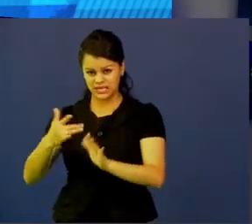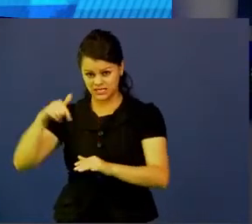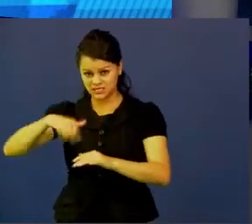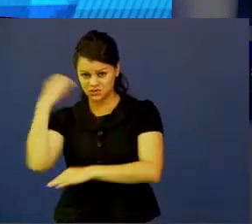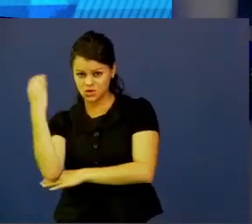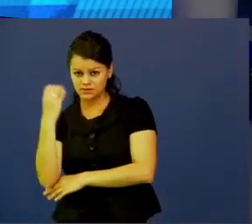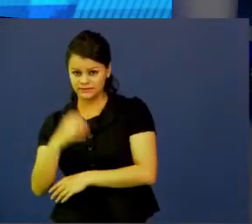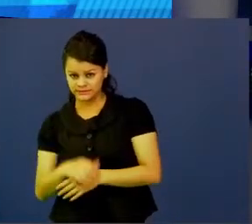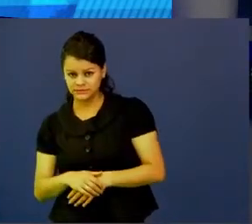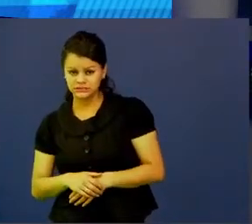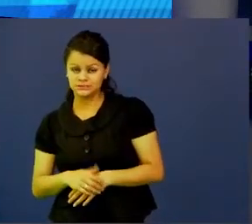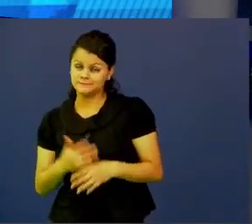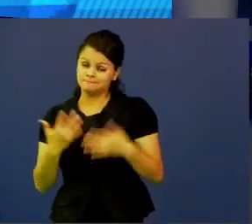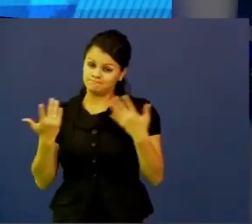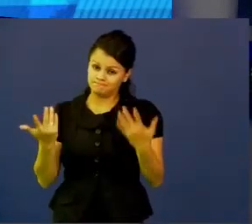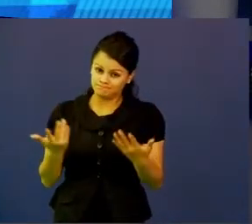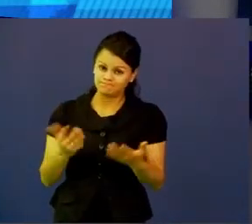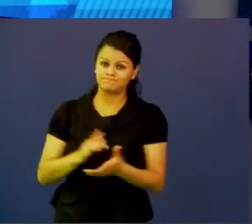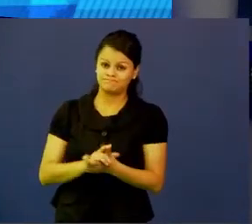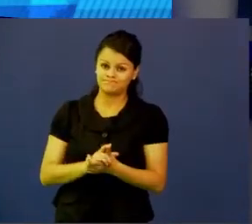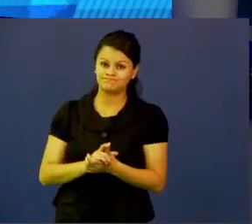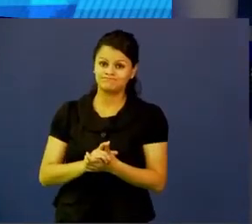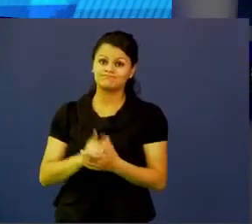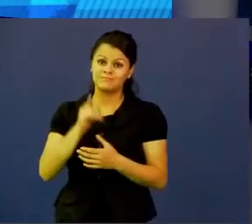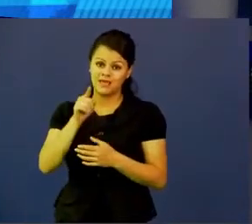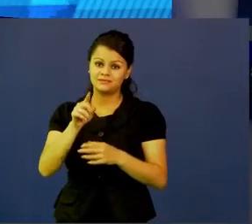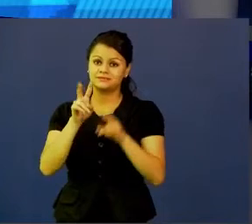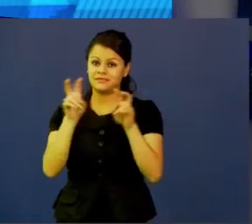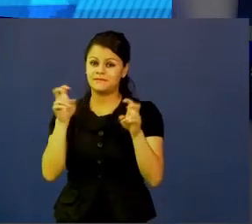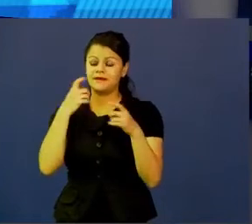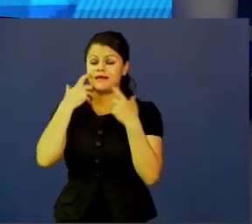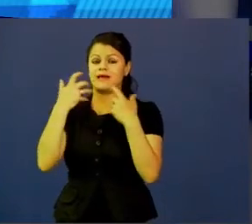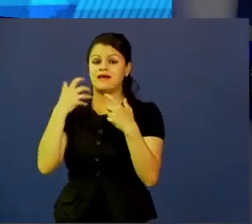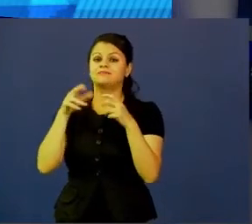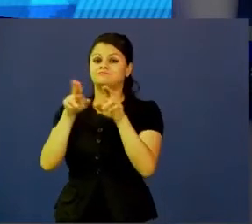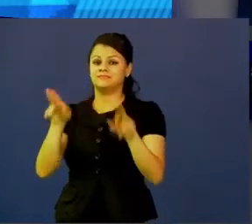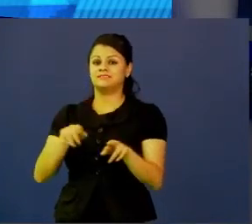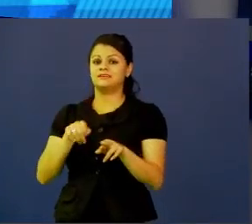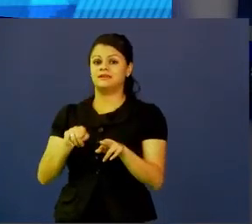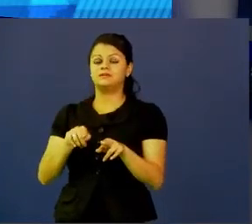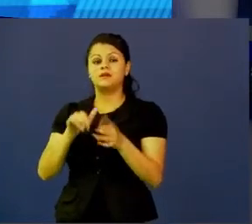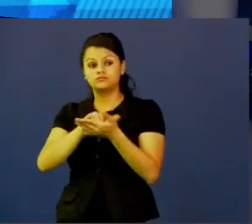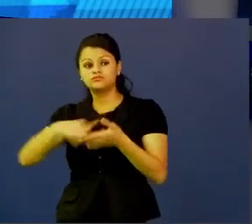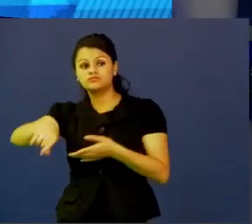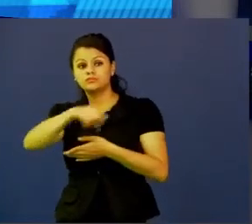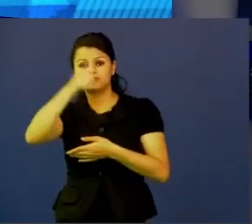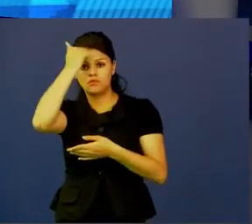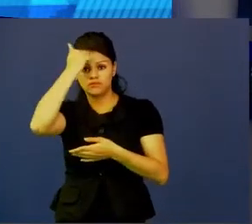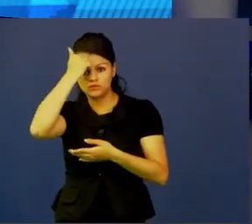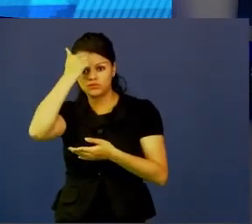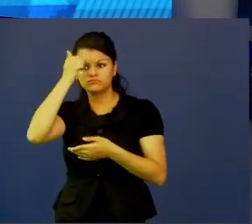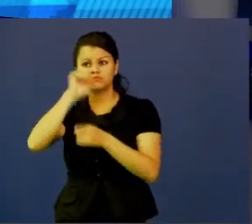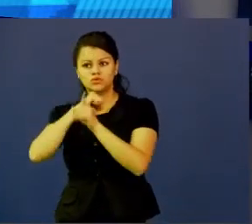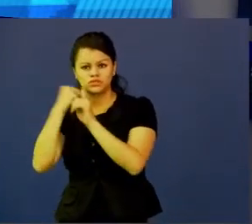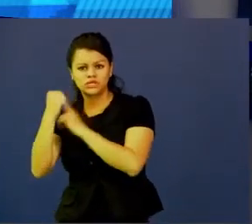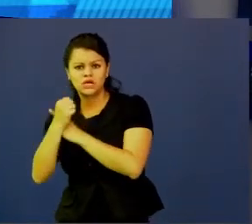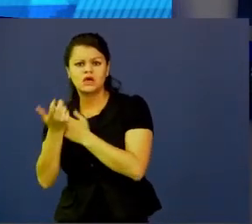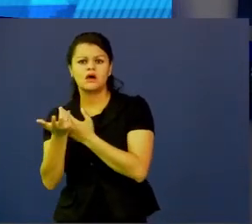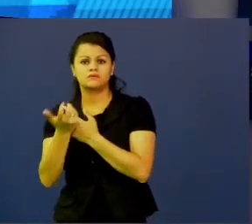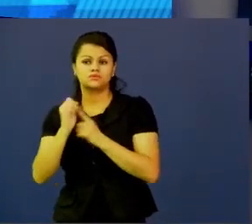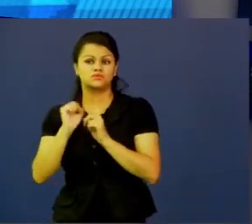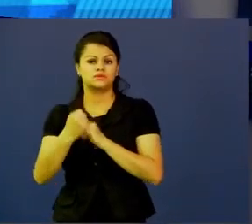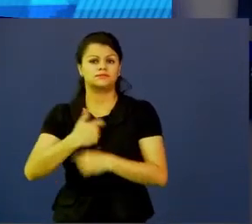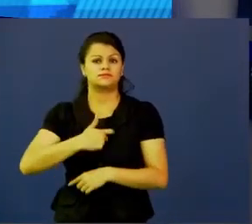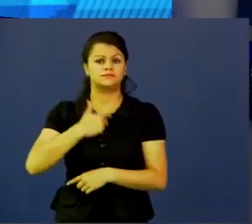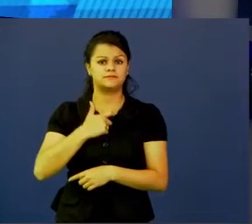creo que ahí ustedes como educadores, nosotros como hacedores de política pública, la sociedad civil, tenemos unos retos